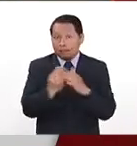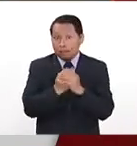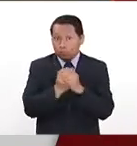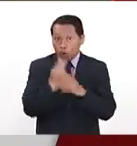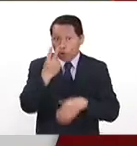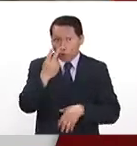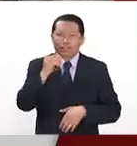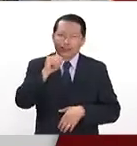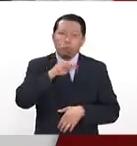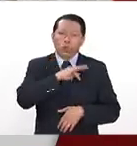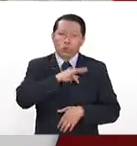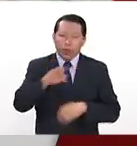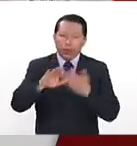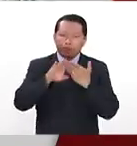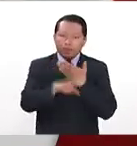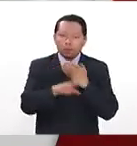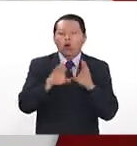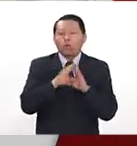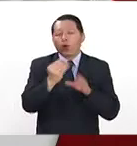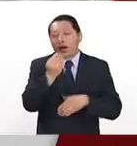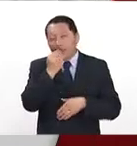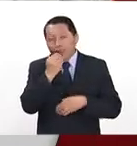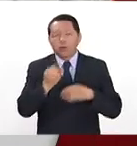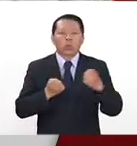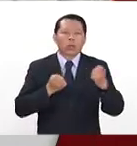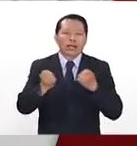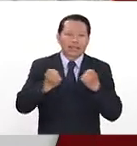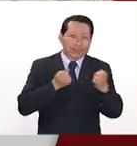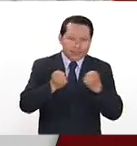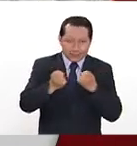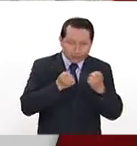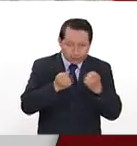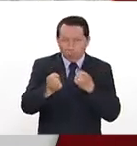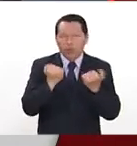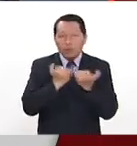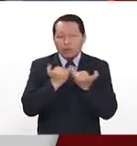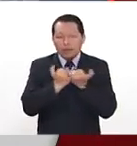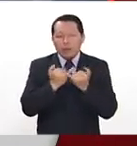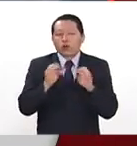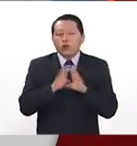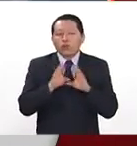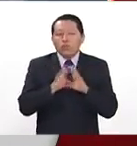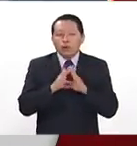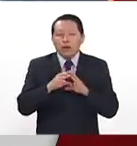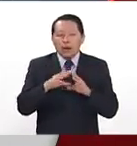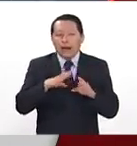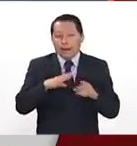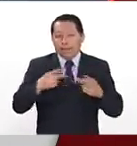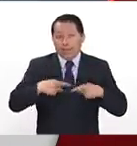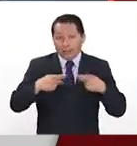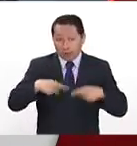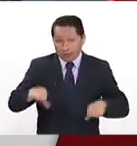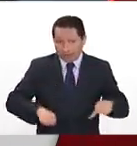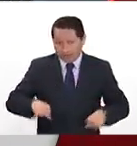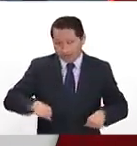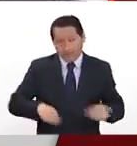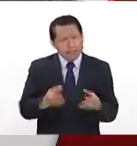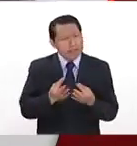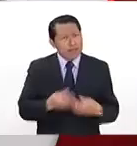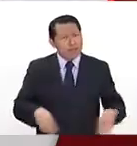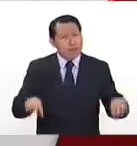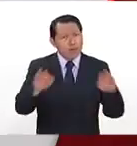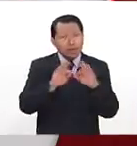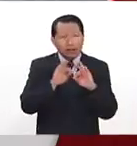podemos prevenirla. Factores como la alimentación, el ejercicio, la forma en la que se desarrolla la actividad del paciente, ¿no? Es fundamental para